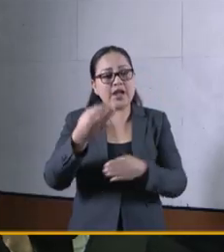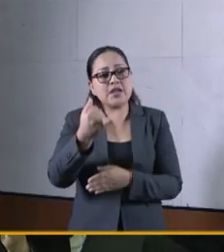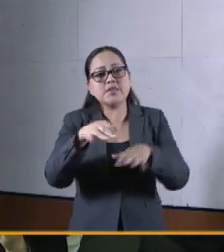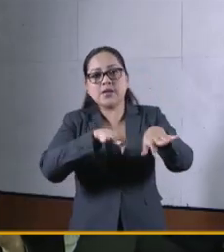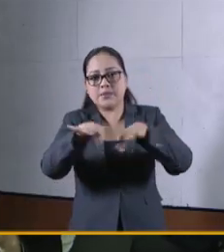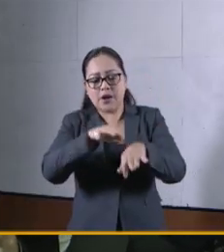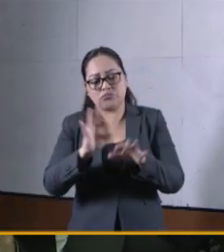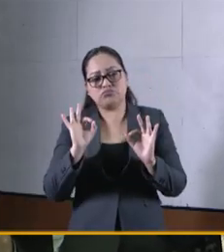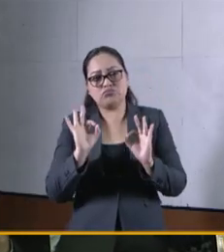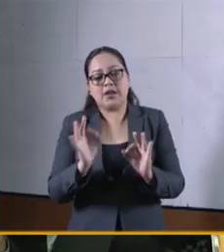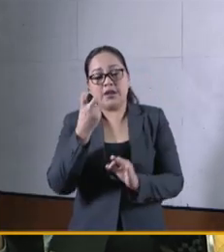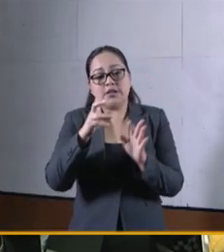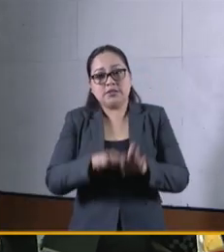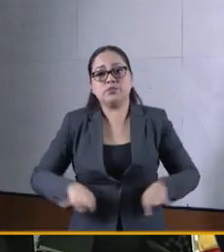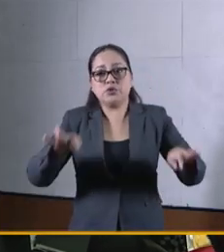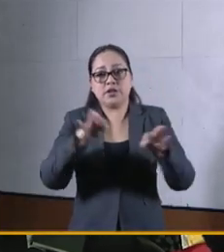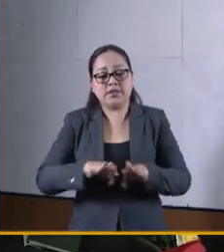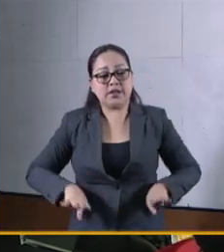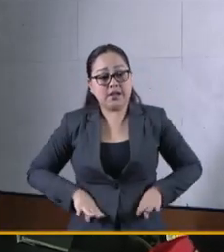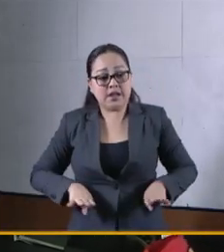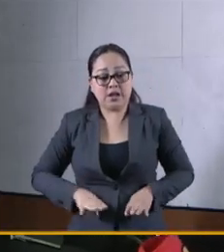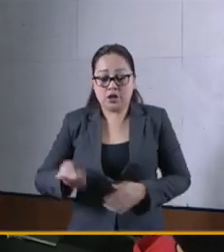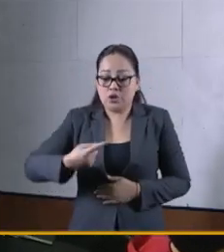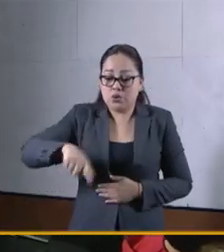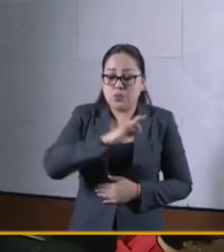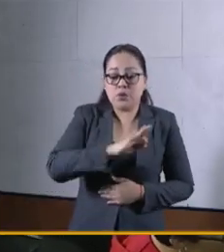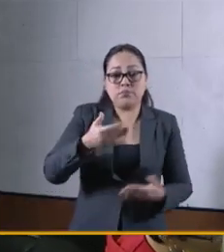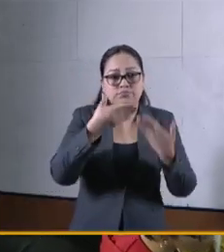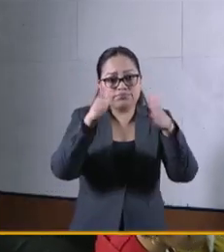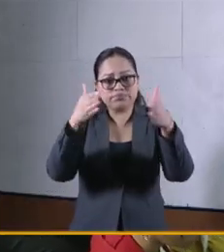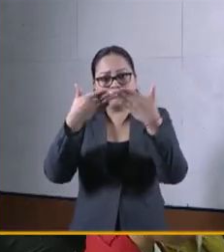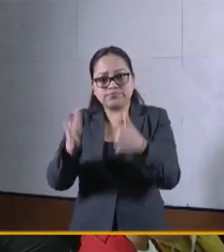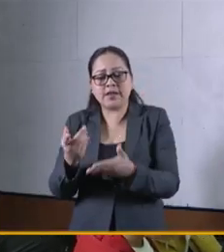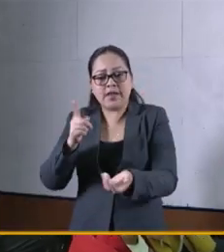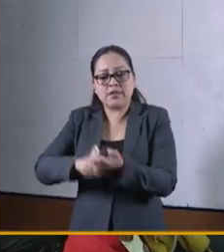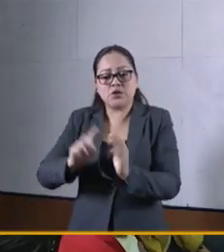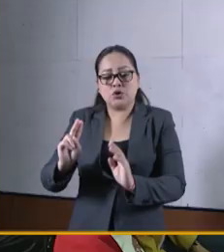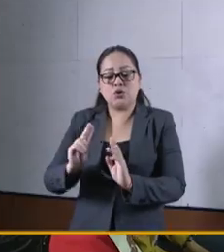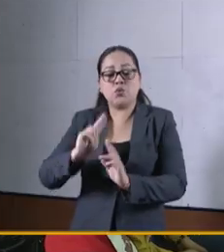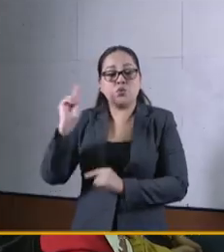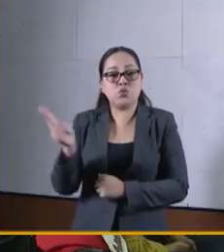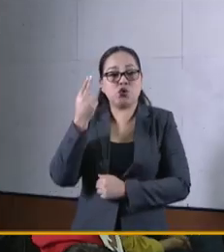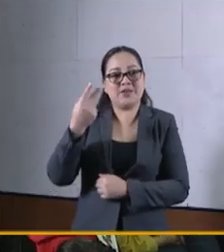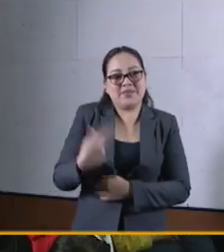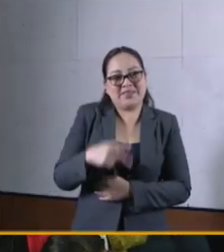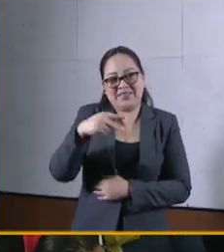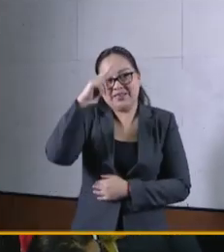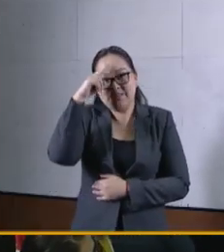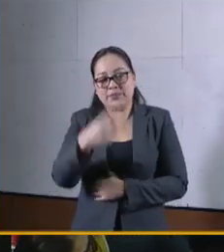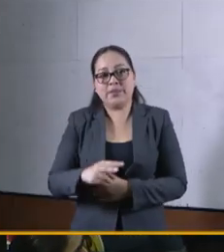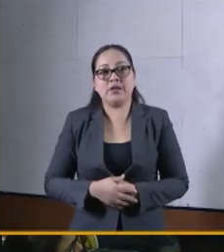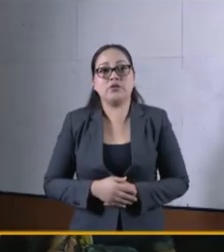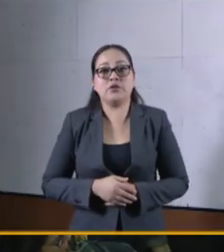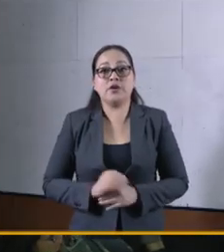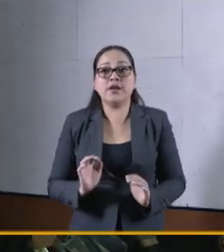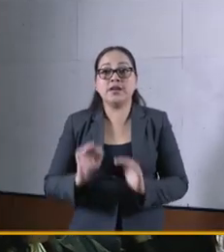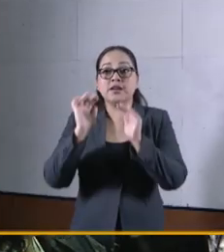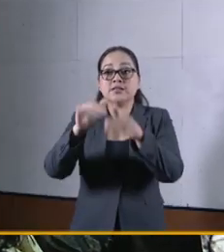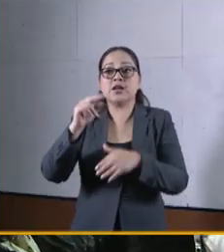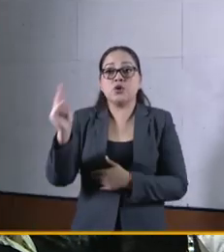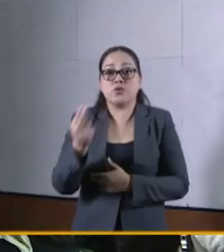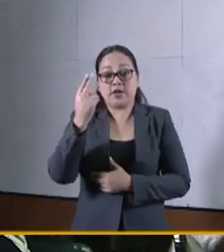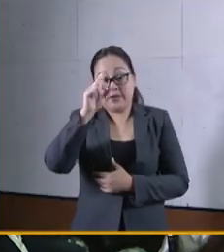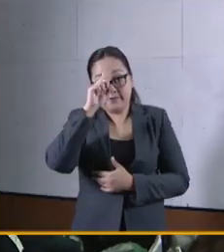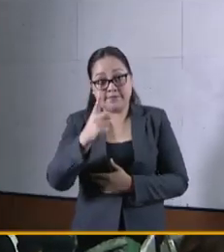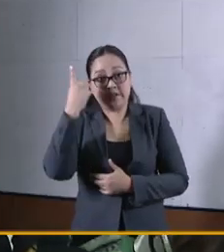desempeño características que nos han abierto las puertas a la universidad de la nación entrar a la universidad no es nada